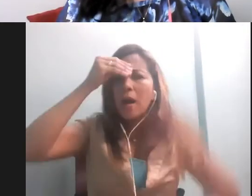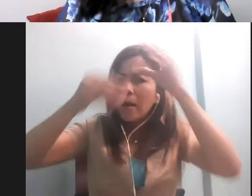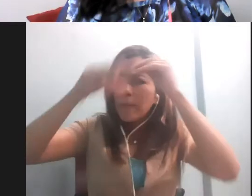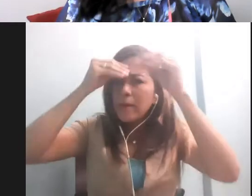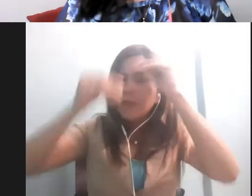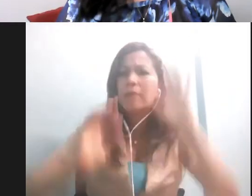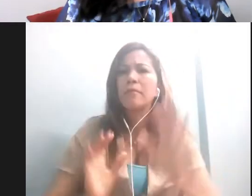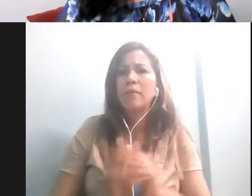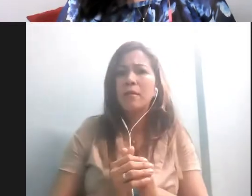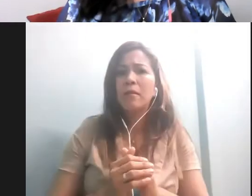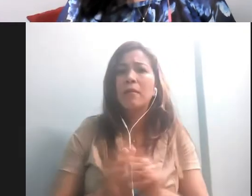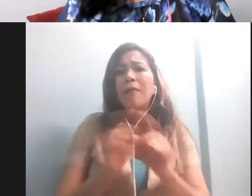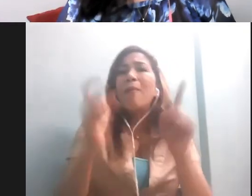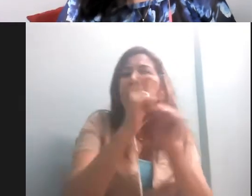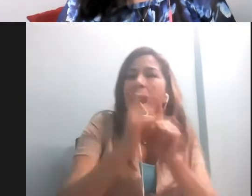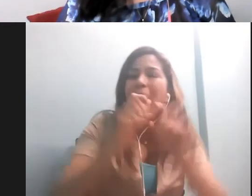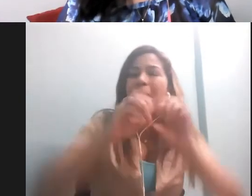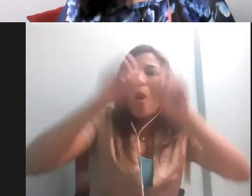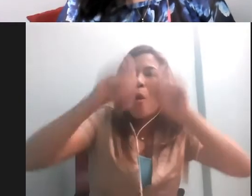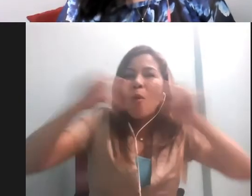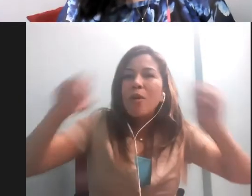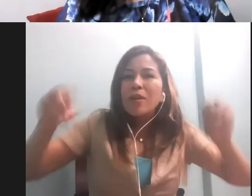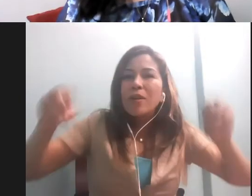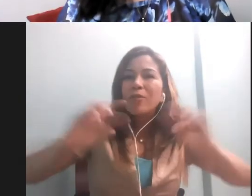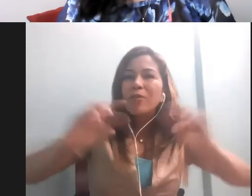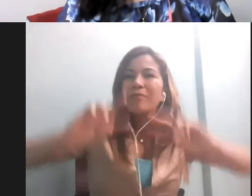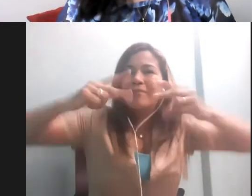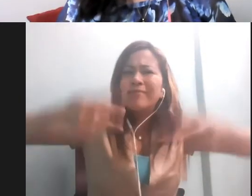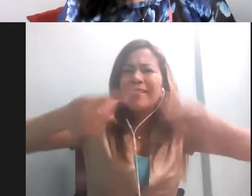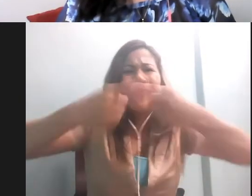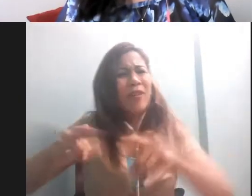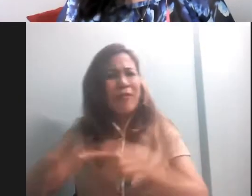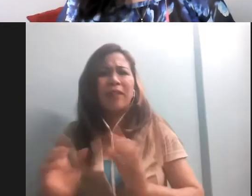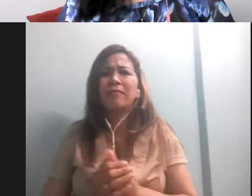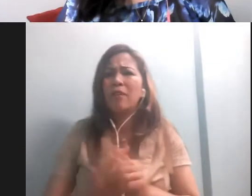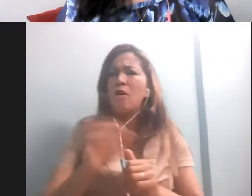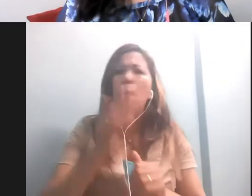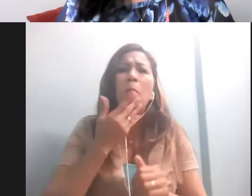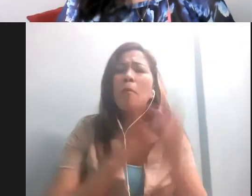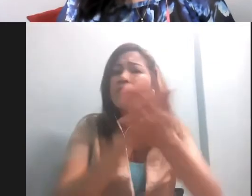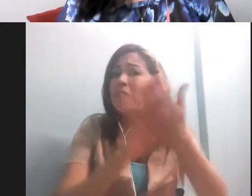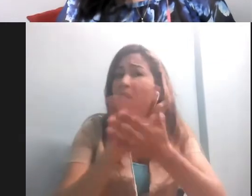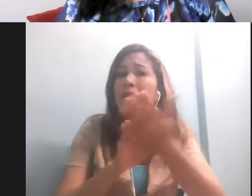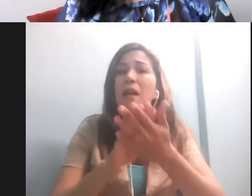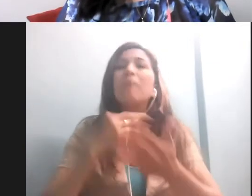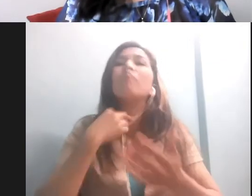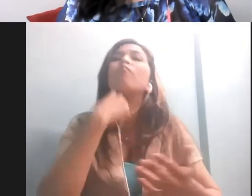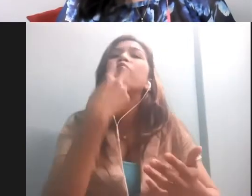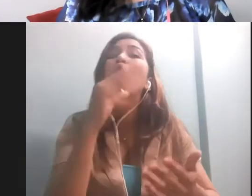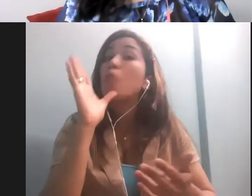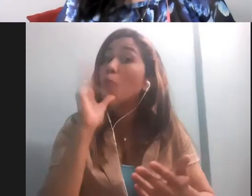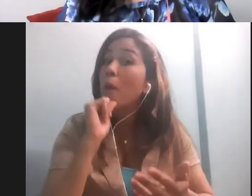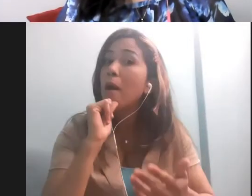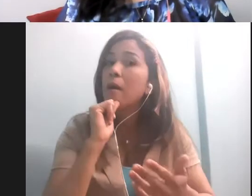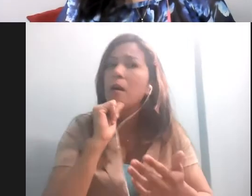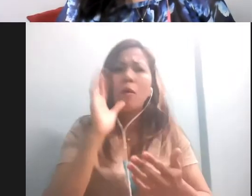tiene gramática y como tal tiene líneas de gramática, no es simplemente que porque es ágrafa no tiene gramática o no tiene nada alrededor de eso, ¿no? Entonces son ese tipo de cosas que